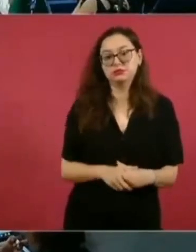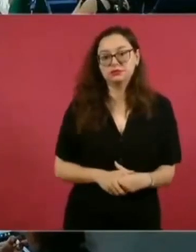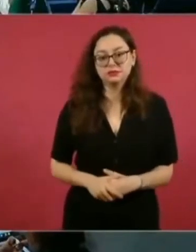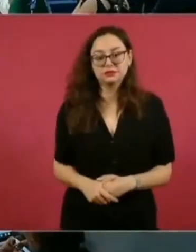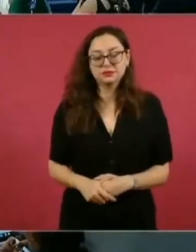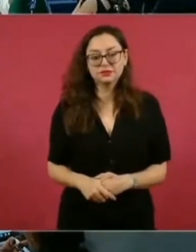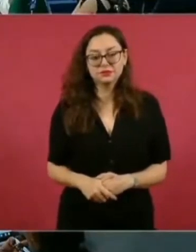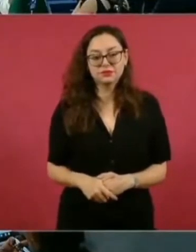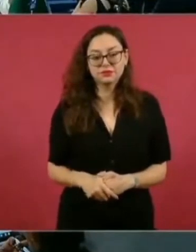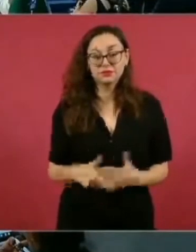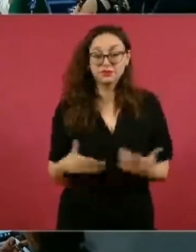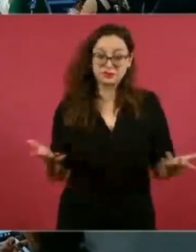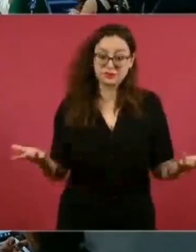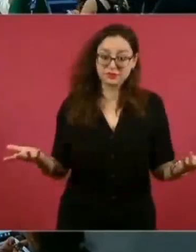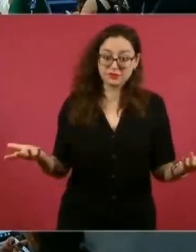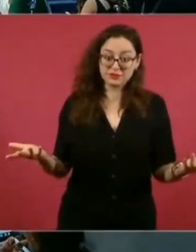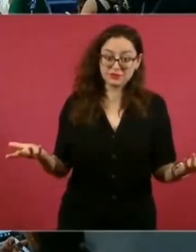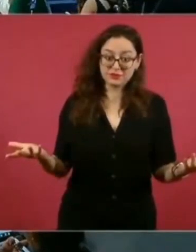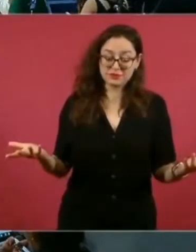Entonces,